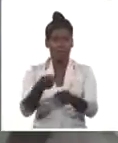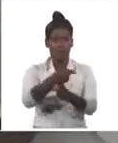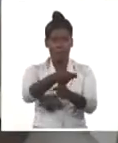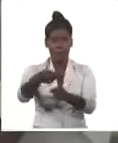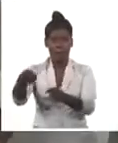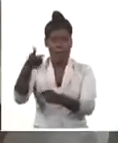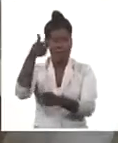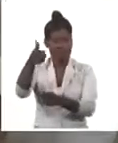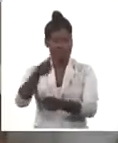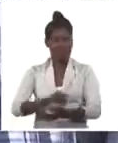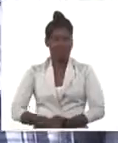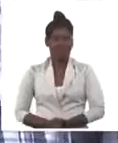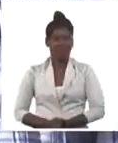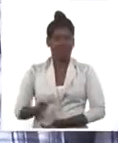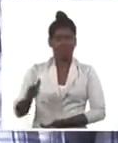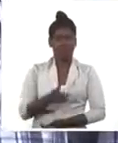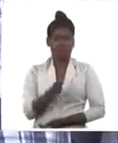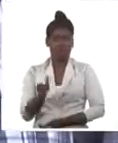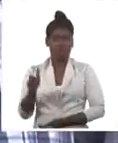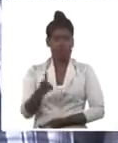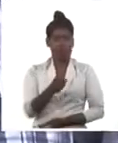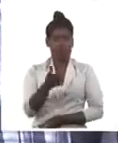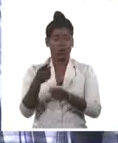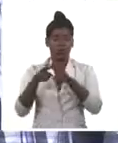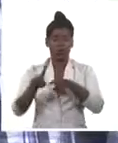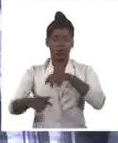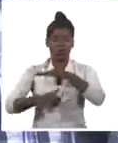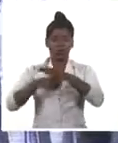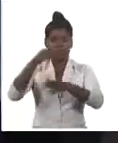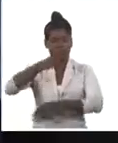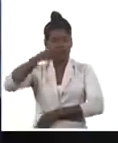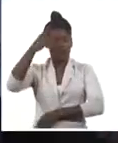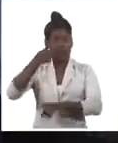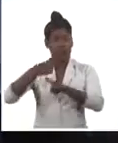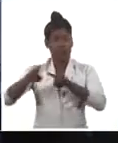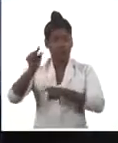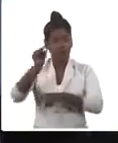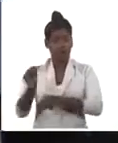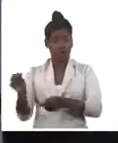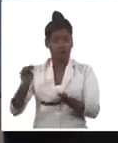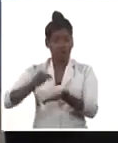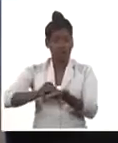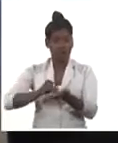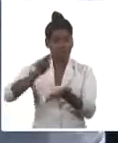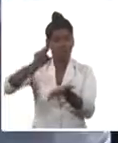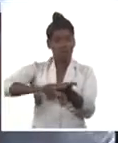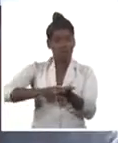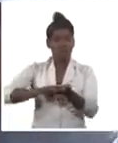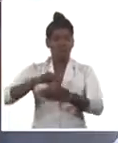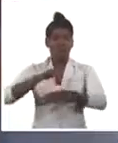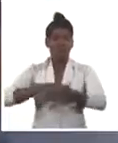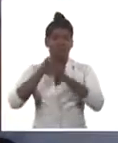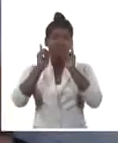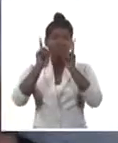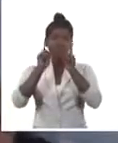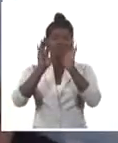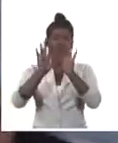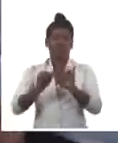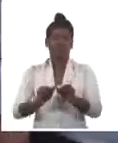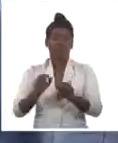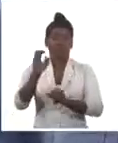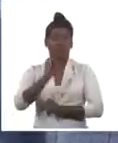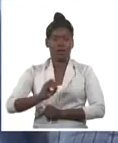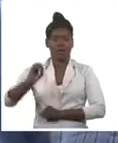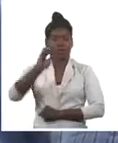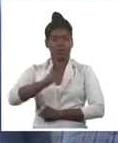bloque en desarrollo Santa Rosa, acompañaron al mandatario cubano, el miembro del Buró Político y secretario de organización del Comité Central